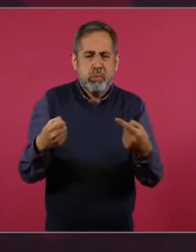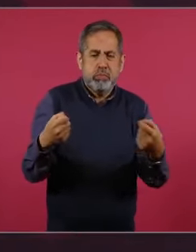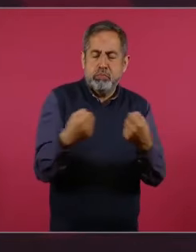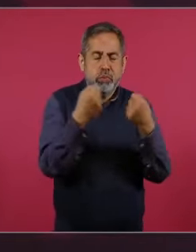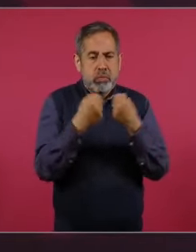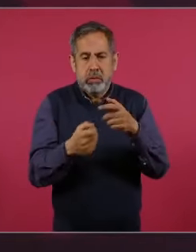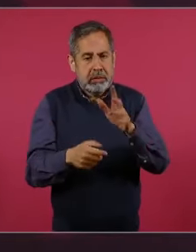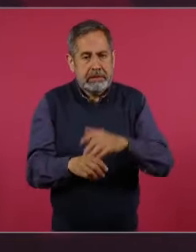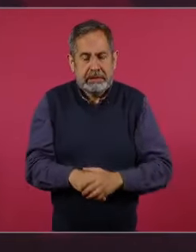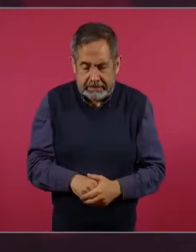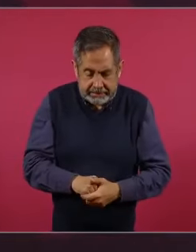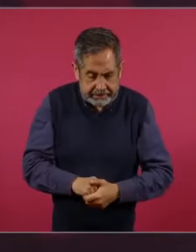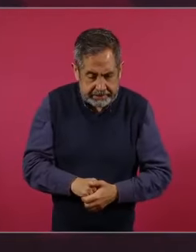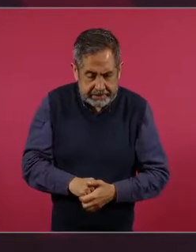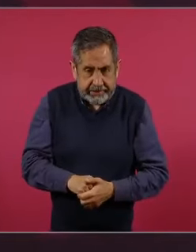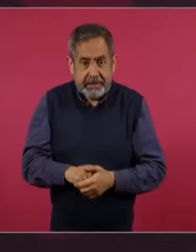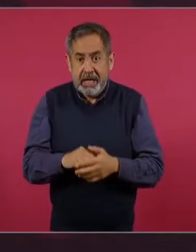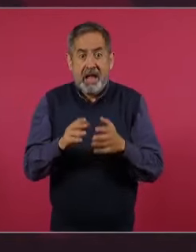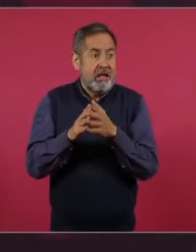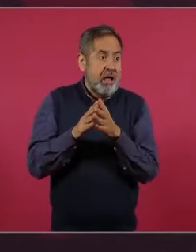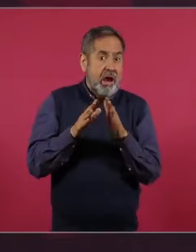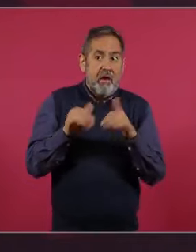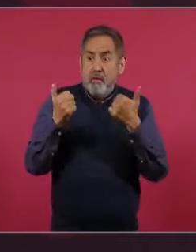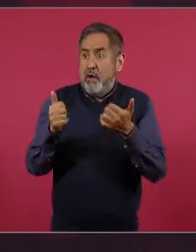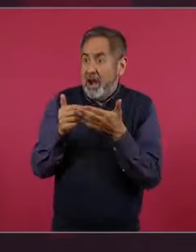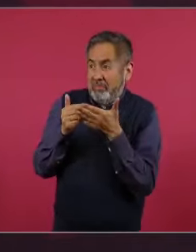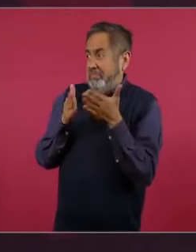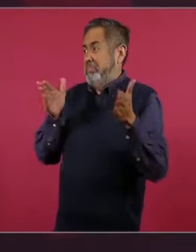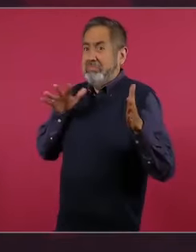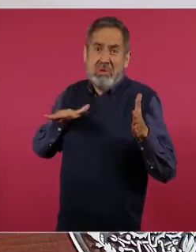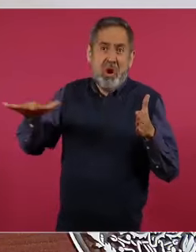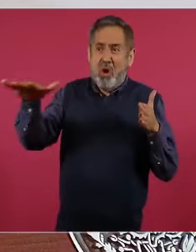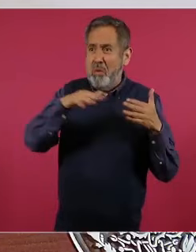no tan abierta, tan